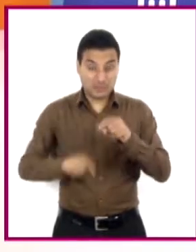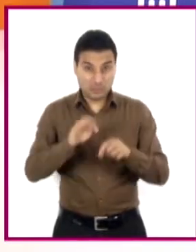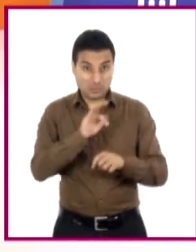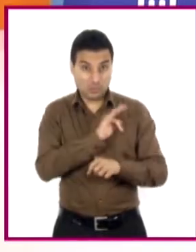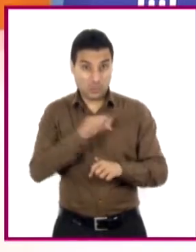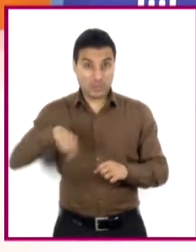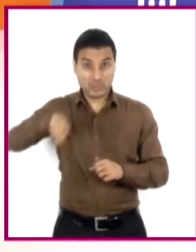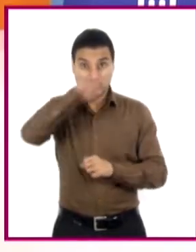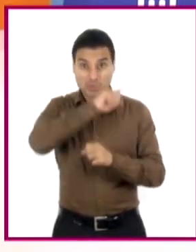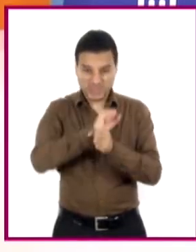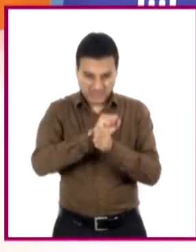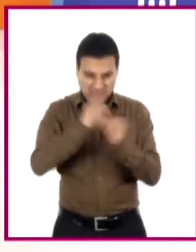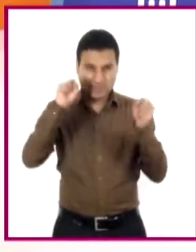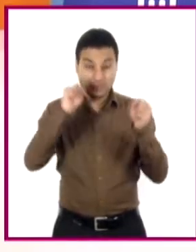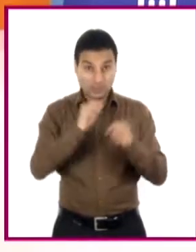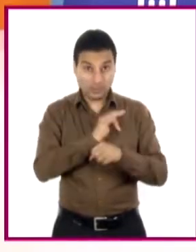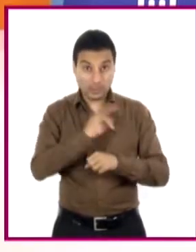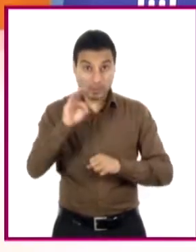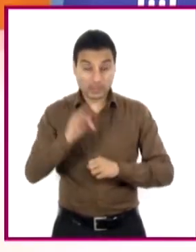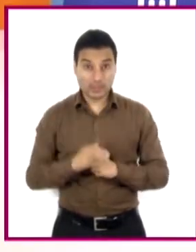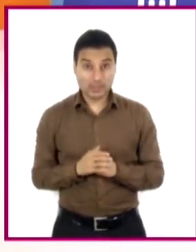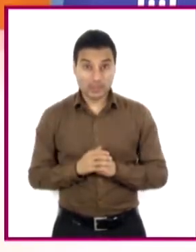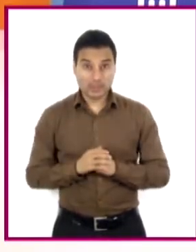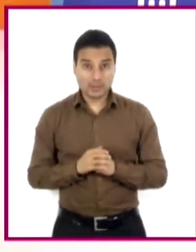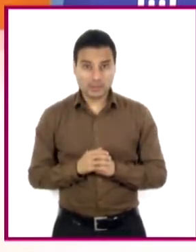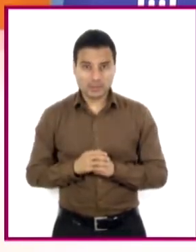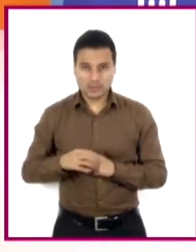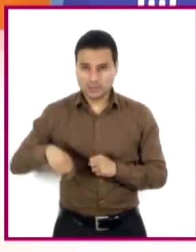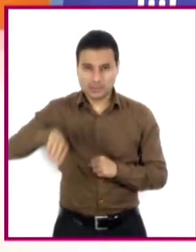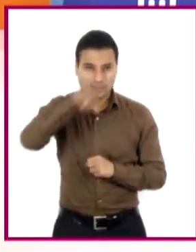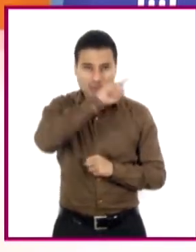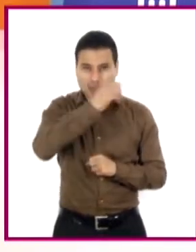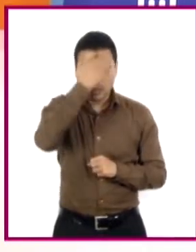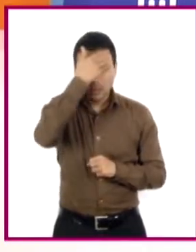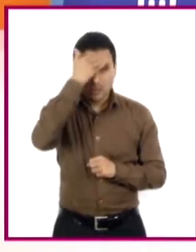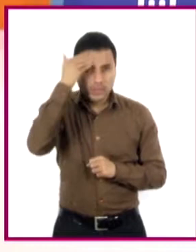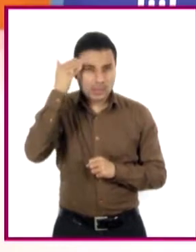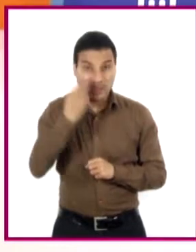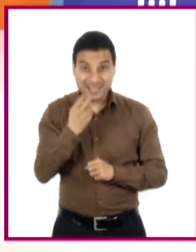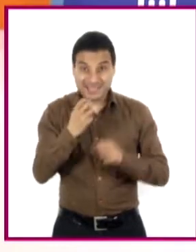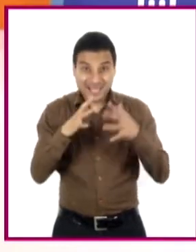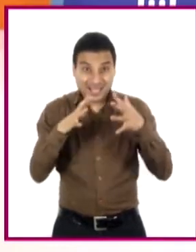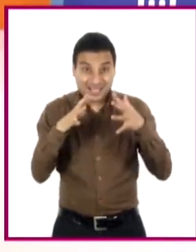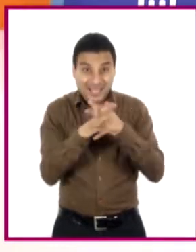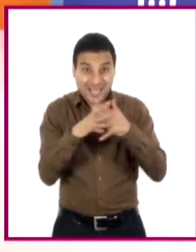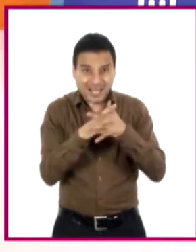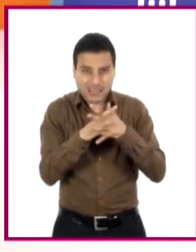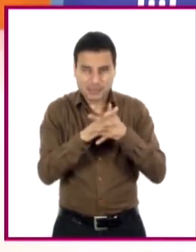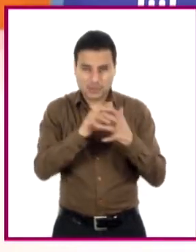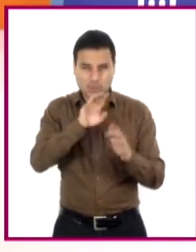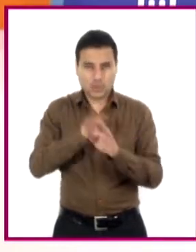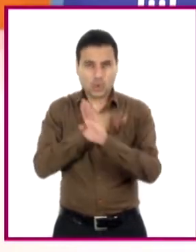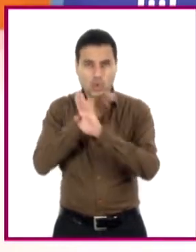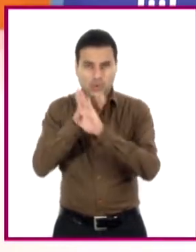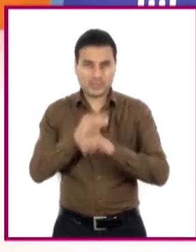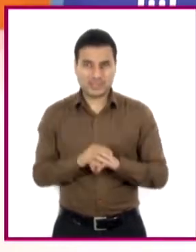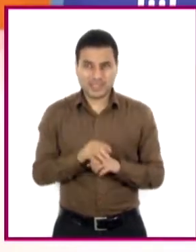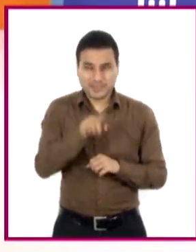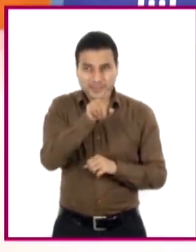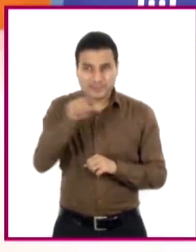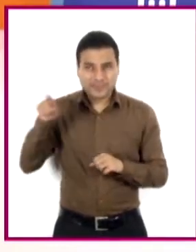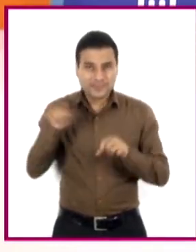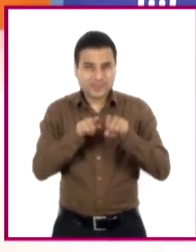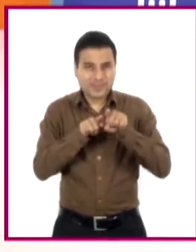esclavos suyos? ¿No conocíais que esta guerra es solamente contra ellos y que por tanto sería una guerra